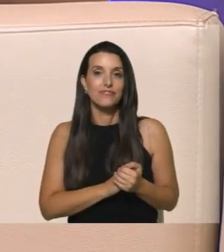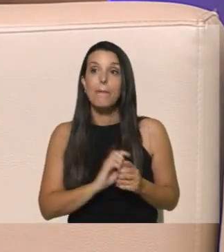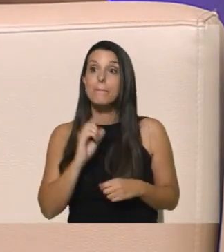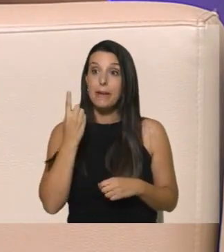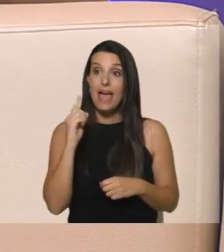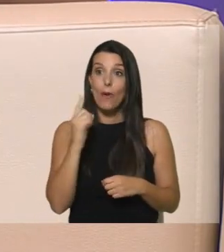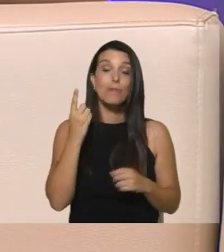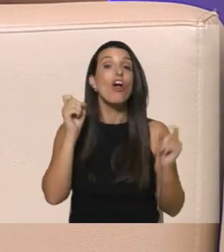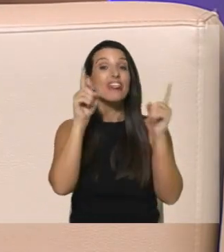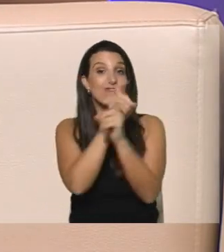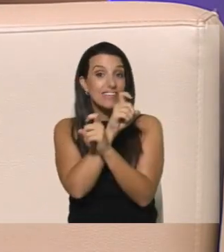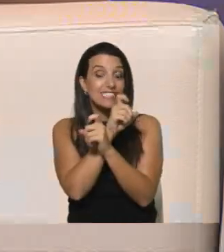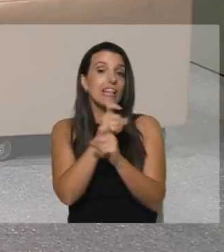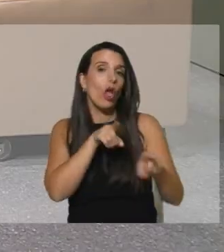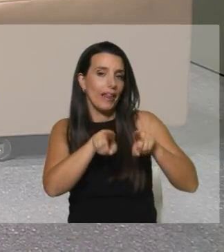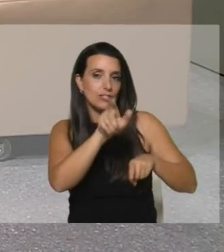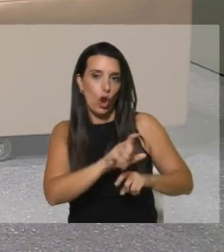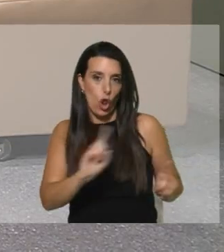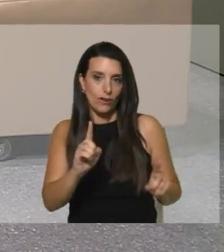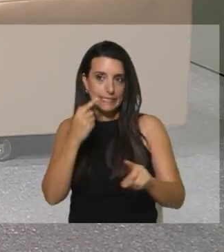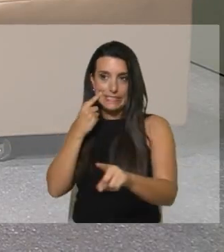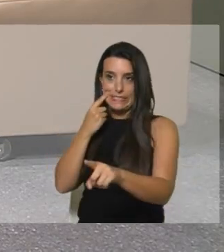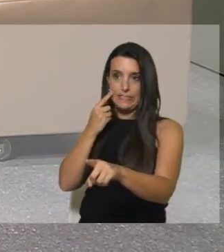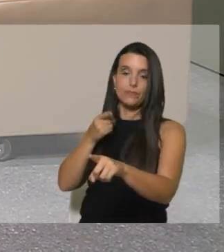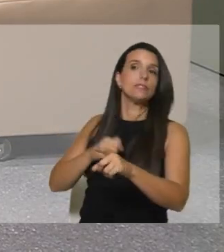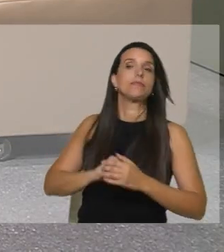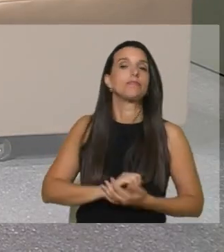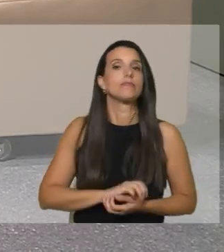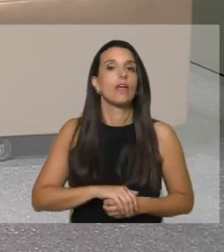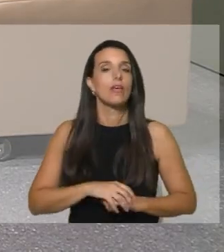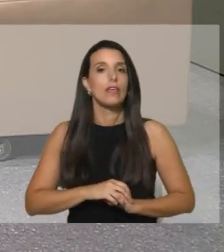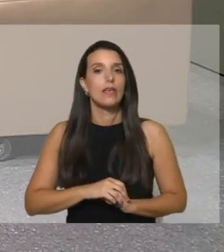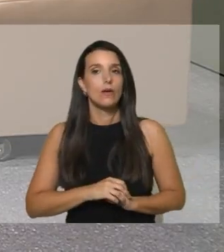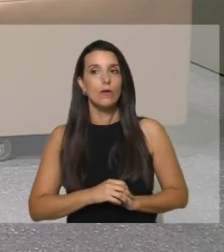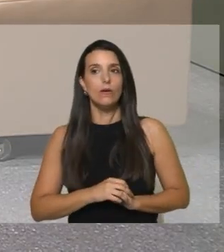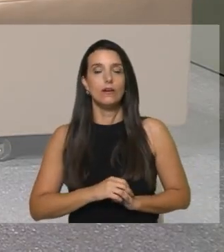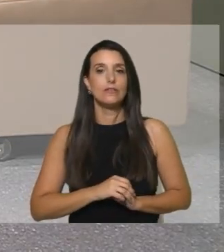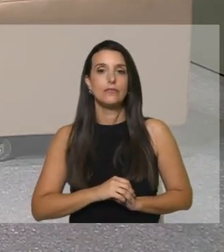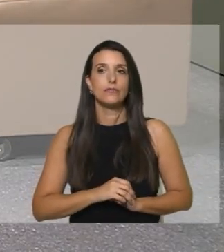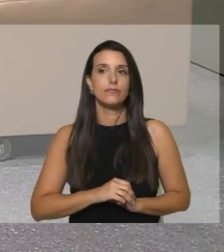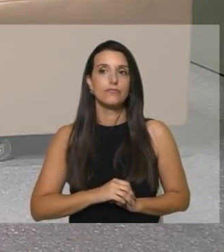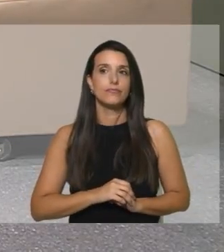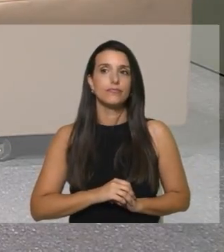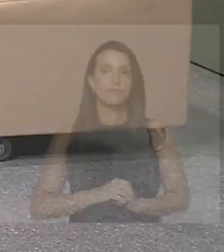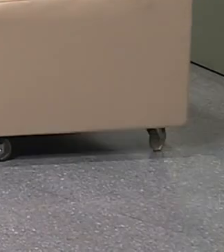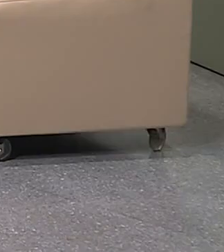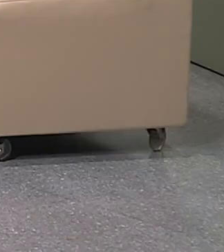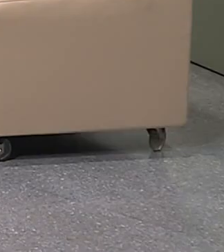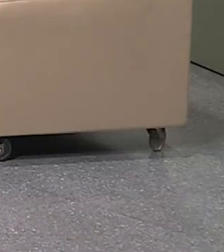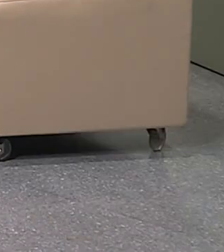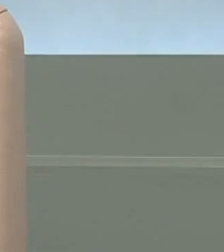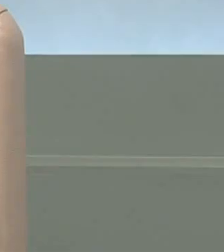decíamos, difícil con Gabriel no, es como todo. Hay compañeros que teníamos